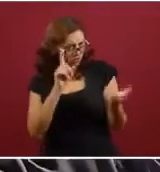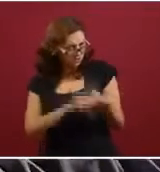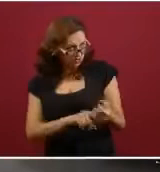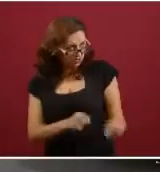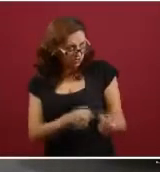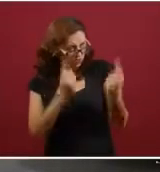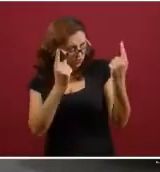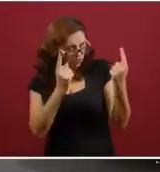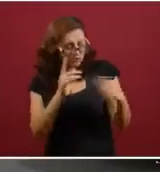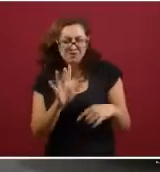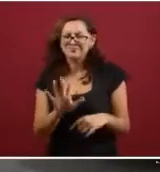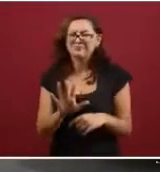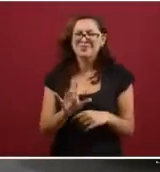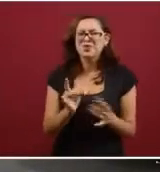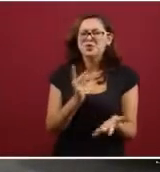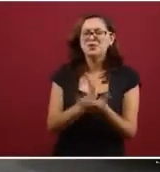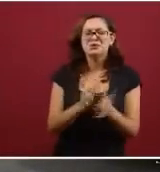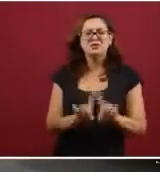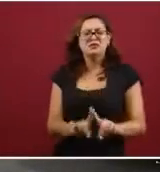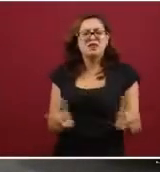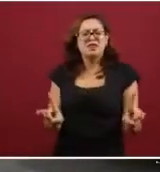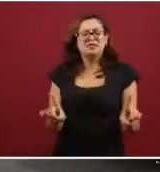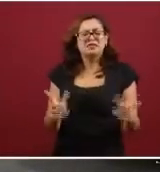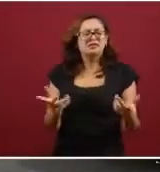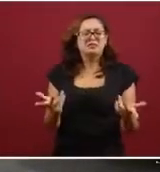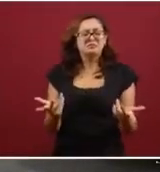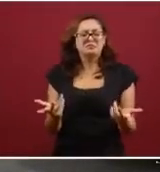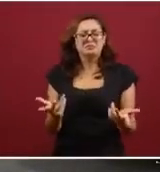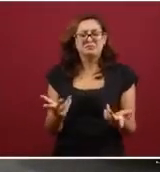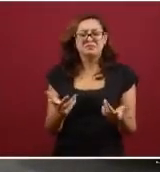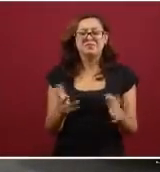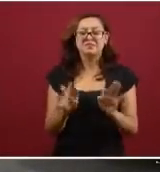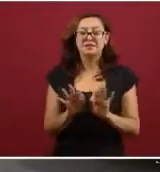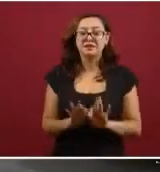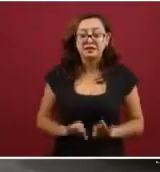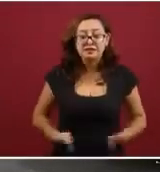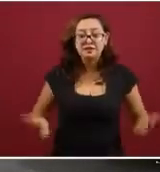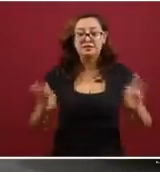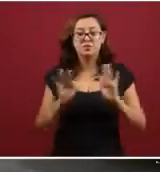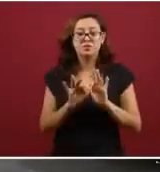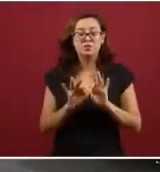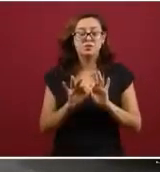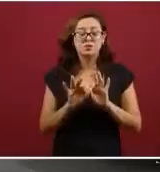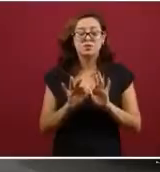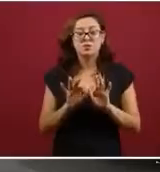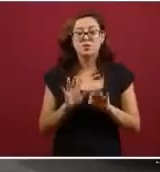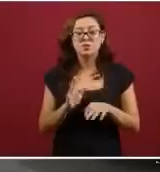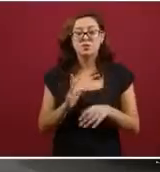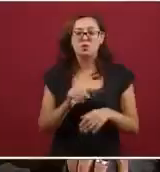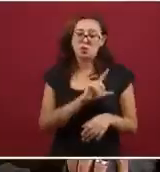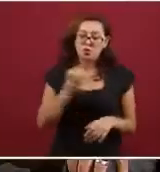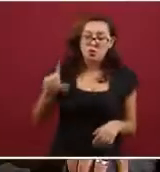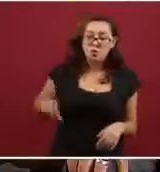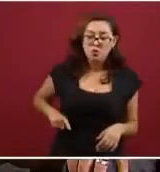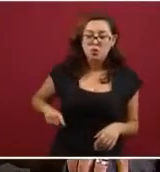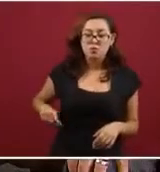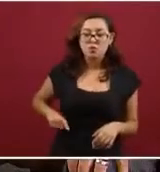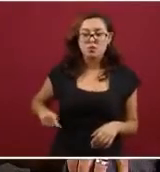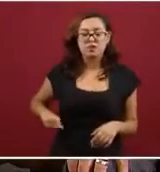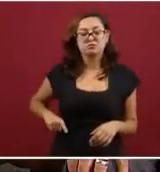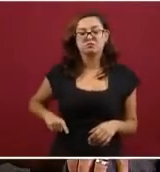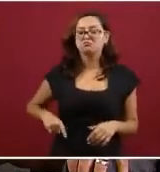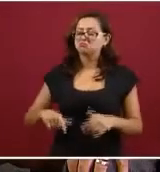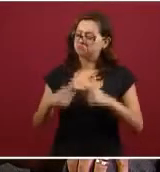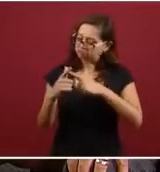No tanto, sino diferencias. O sea, lo importante es que el gobierno